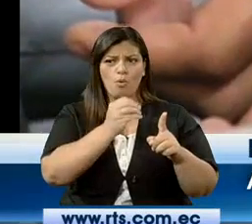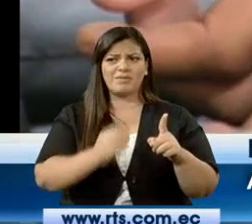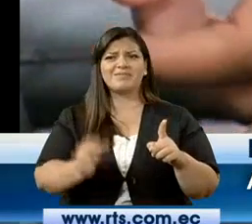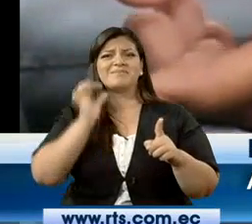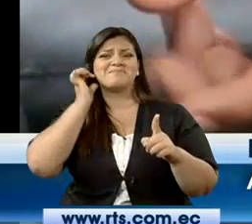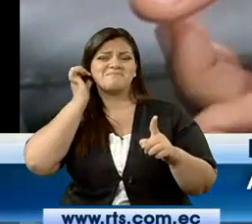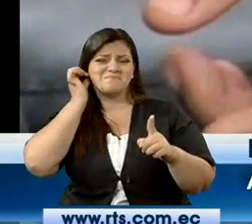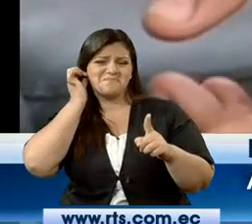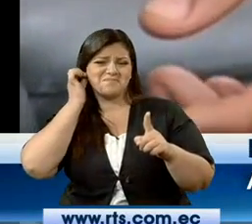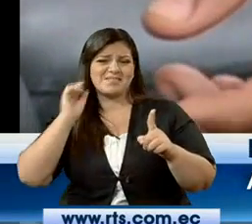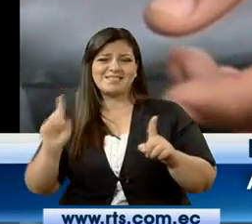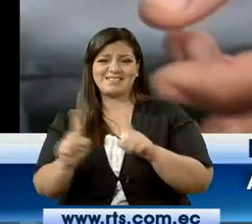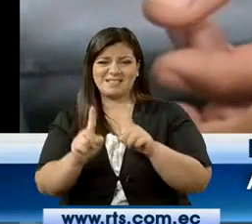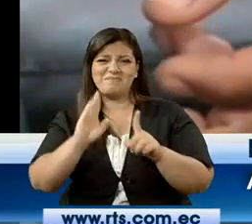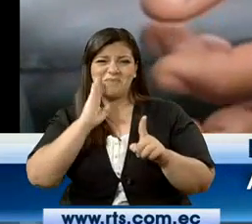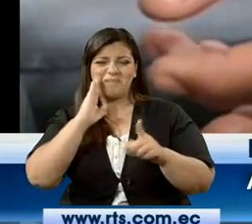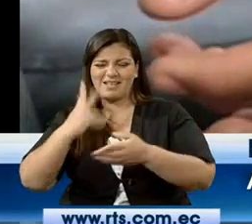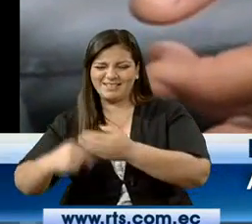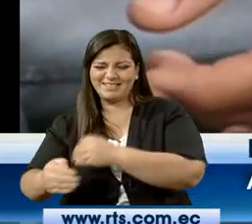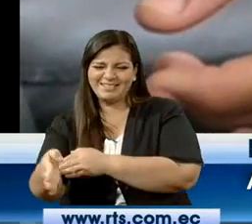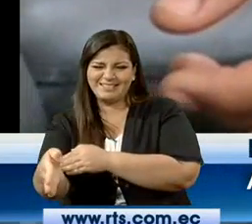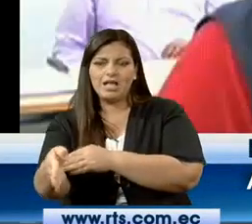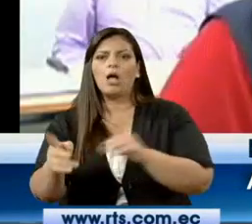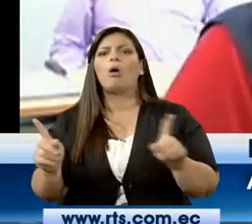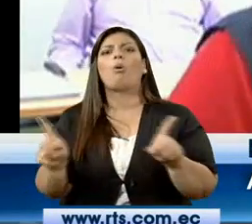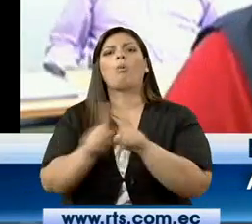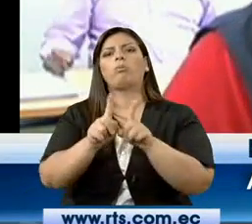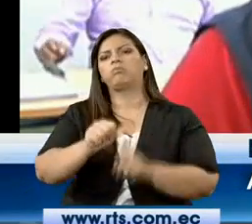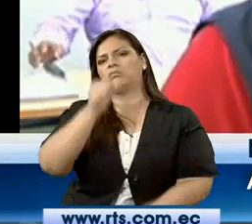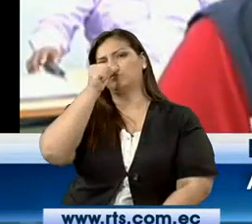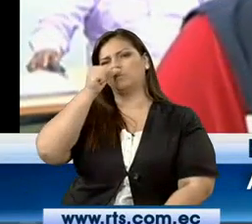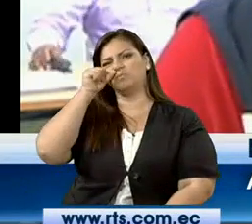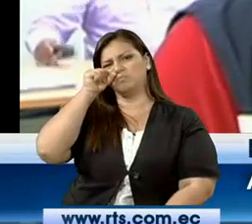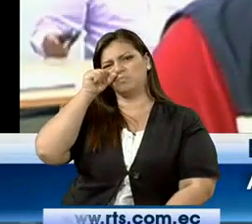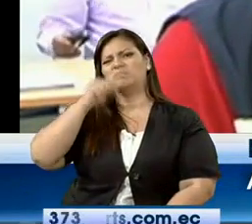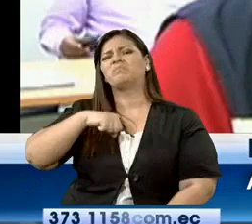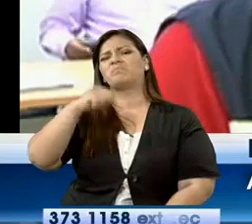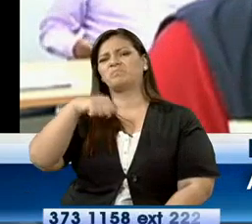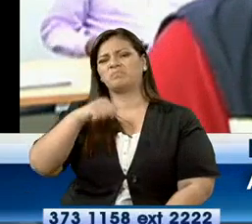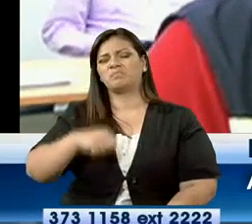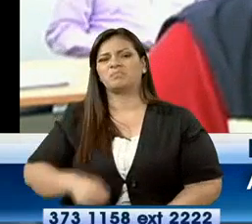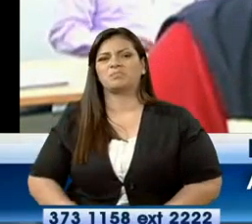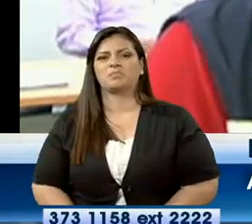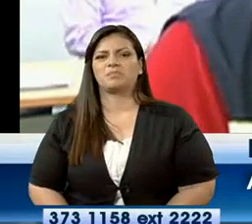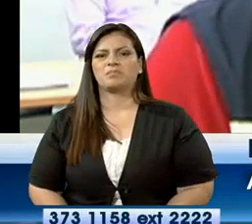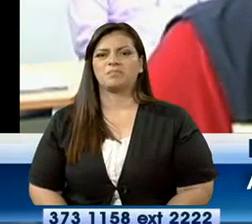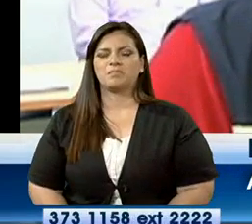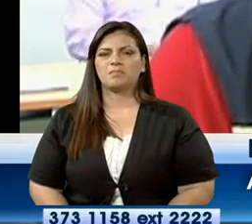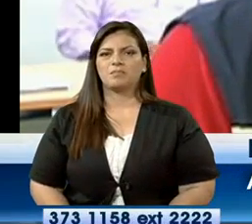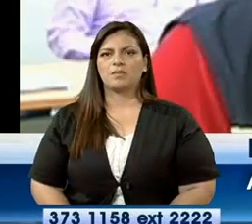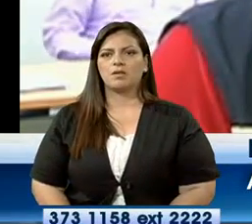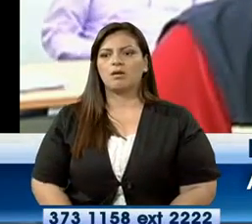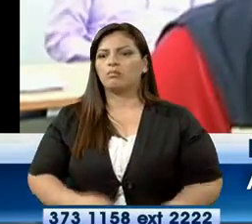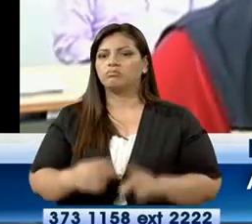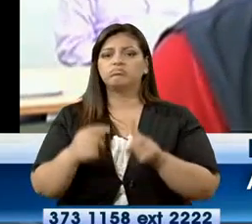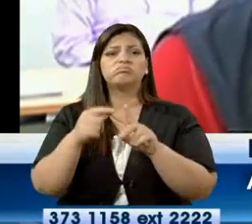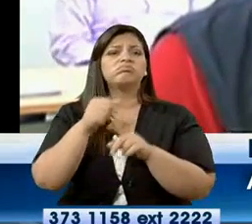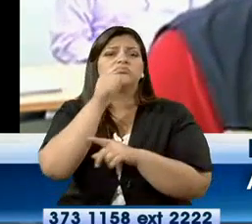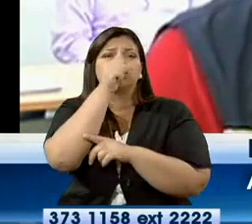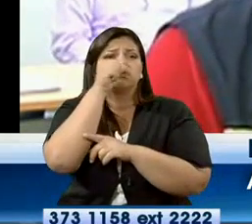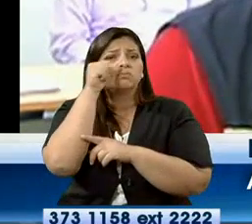que una persona bajo los efectos de cualquier sustancia puede cometer cualquier delito o contravención ya que no está con sus 5 sentidos. ¿Qué tipo de droga